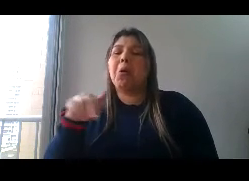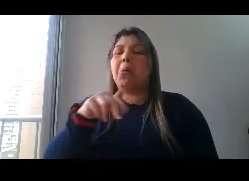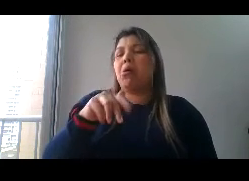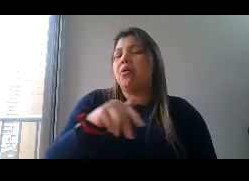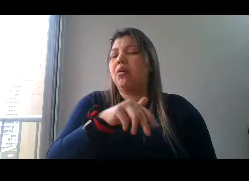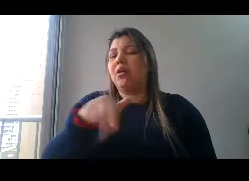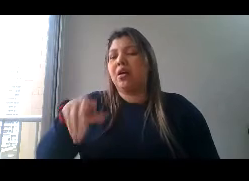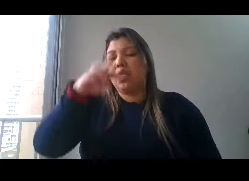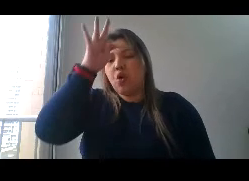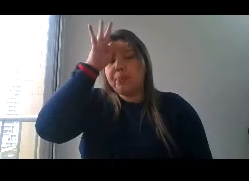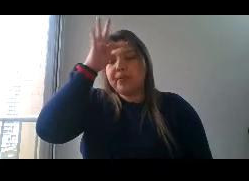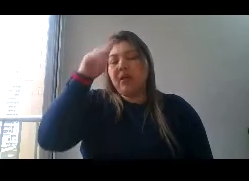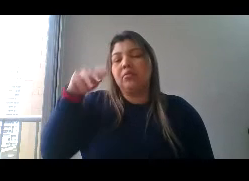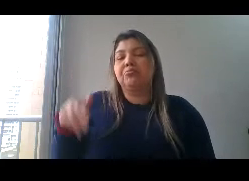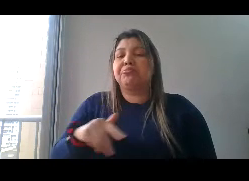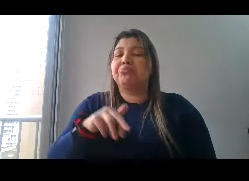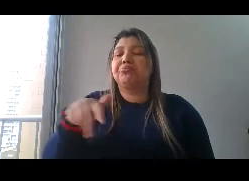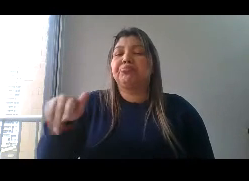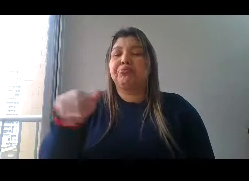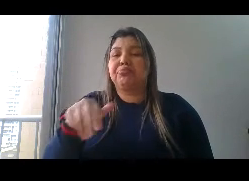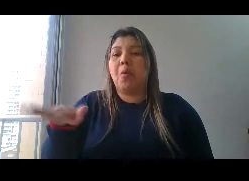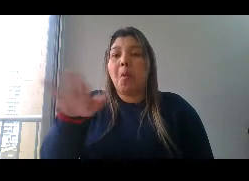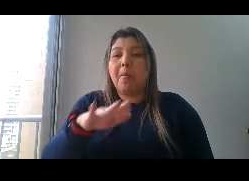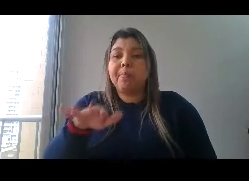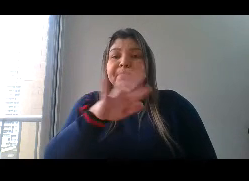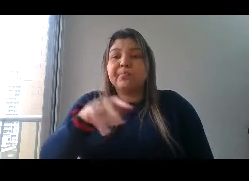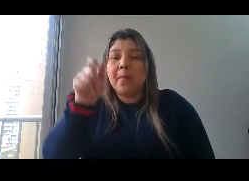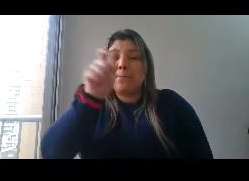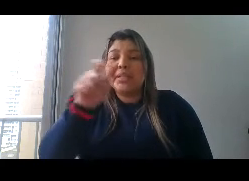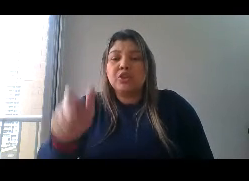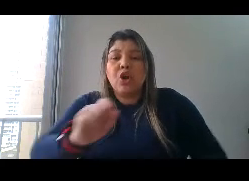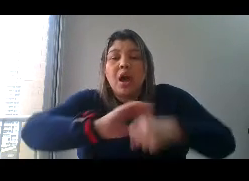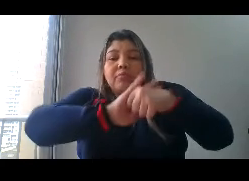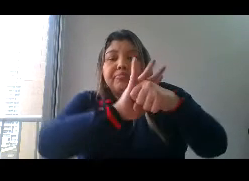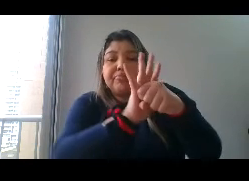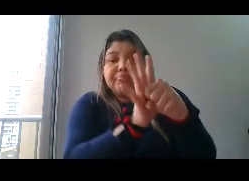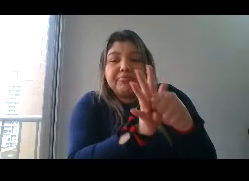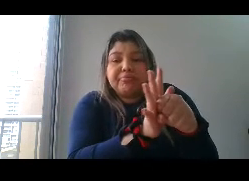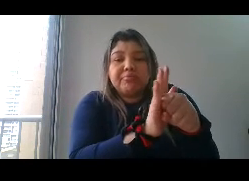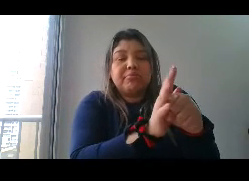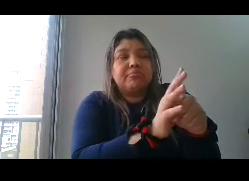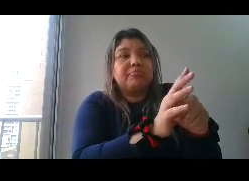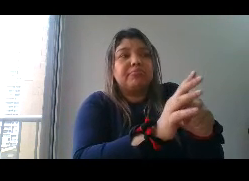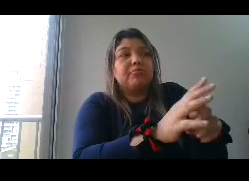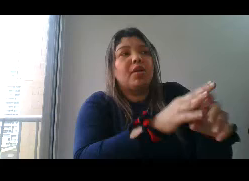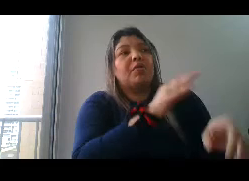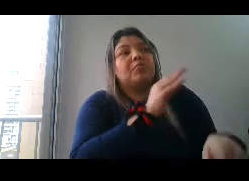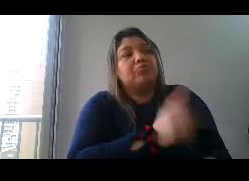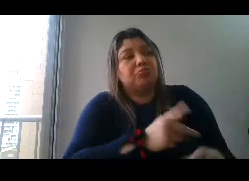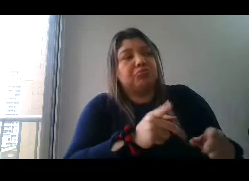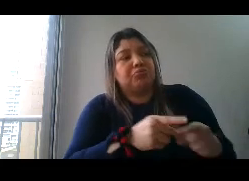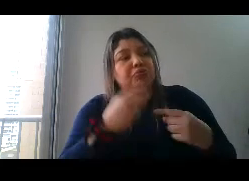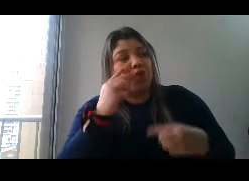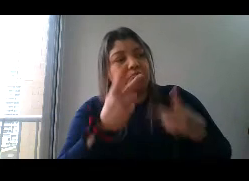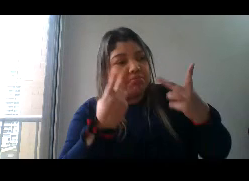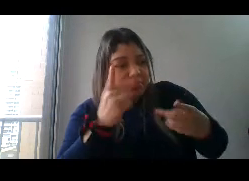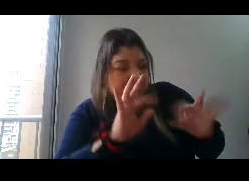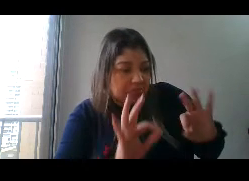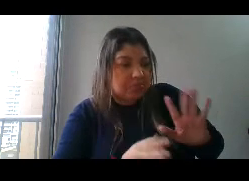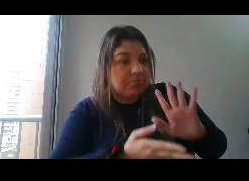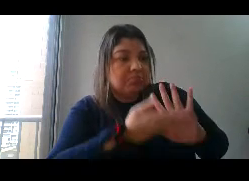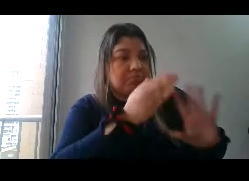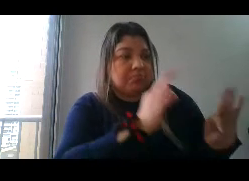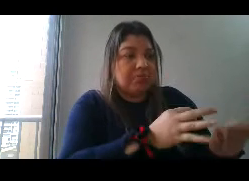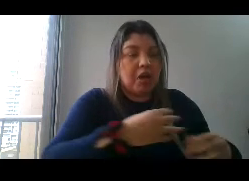la institución. Ha estado en un área donde tenemos pacientes hospitalizados por COVID, salen de esa área con esa misma, con